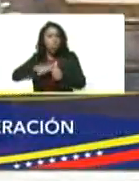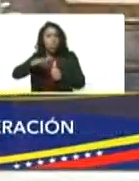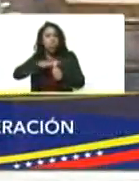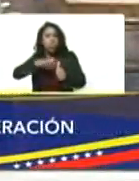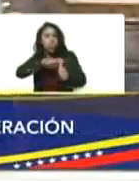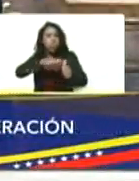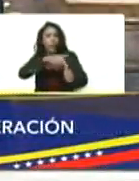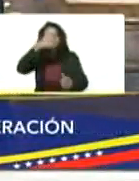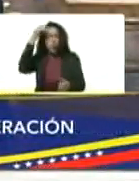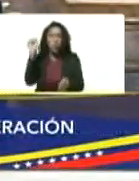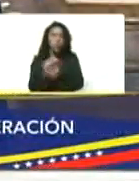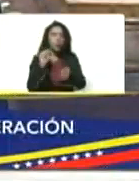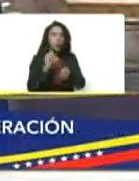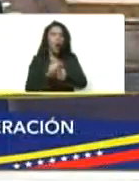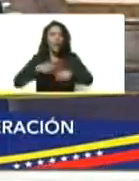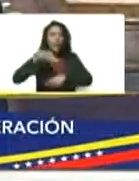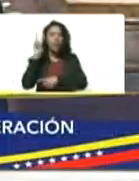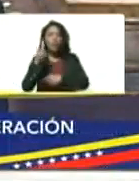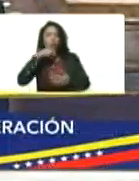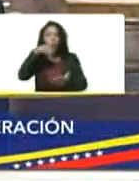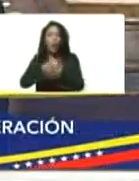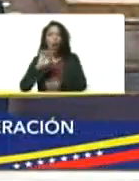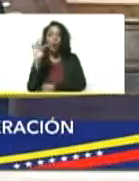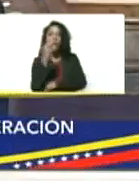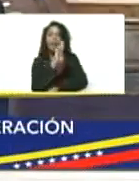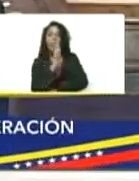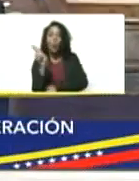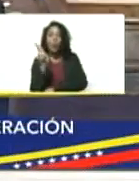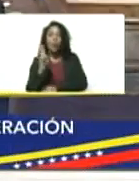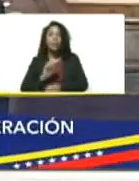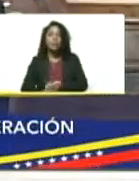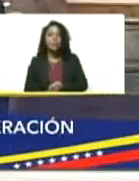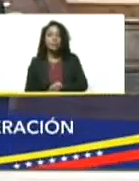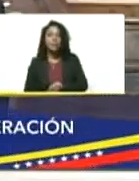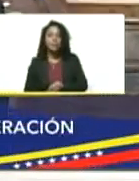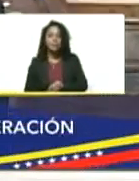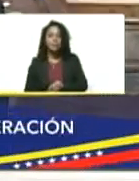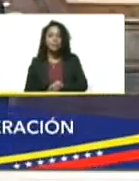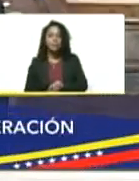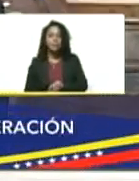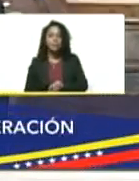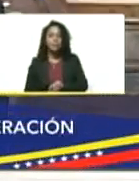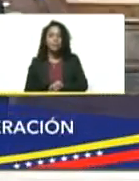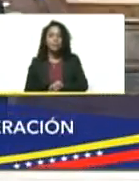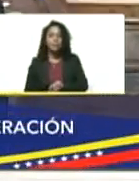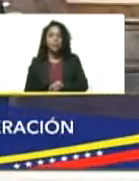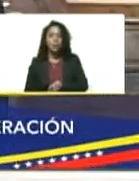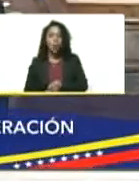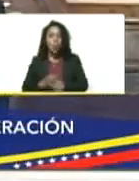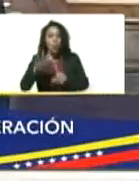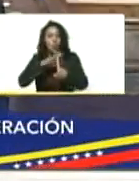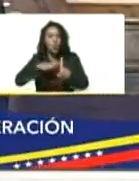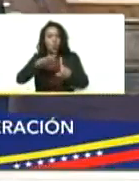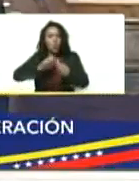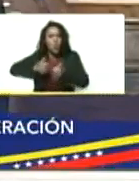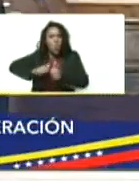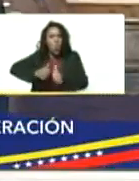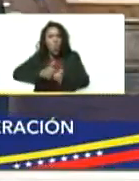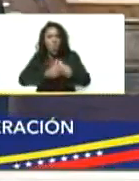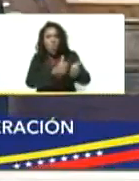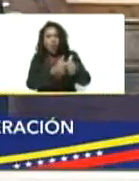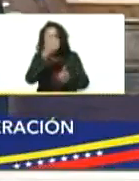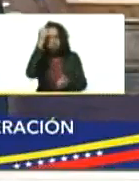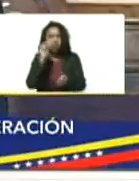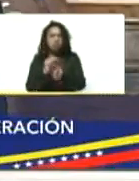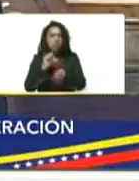de lo que aquí en venezuela se llamó la cuarta república la persecución brutal donde